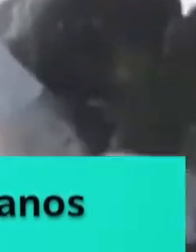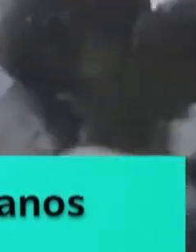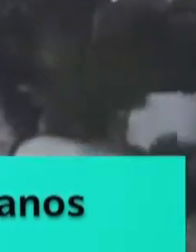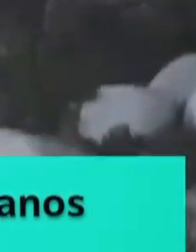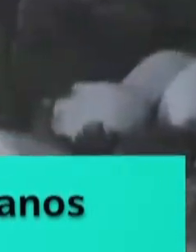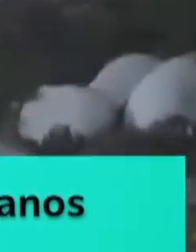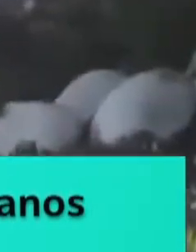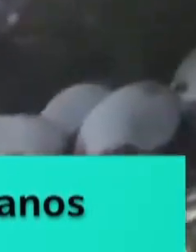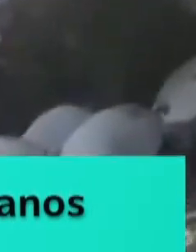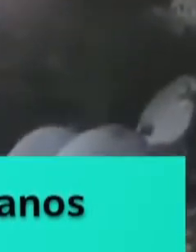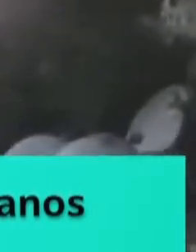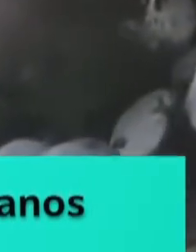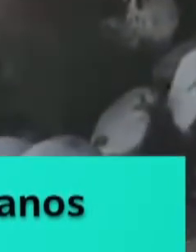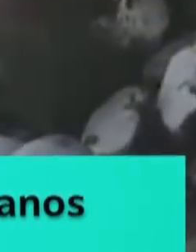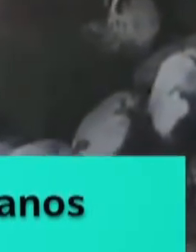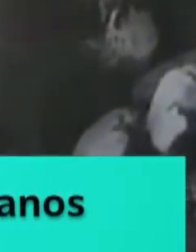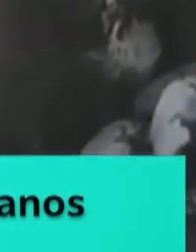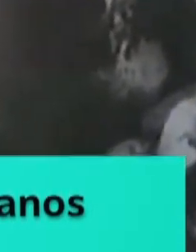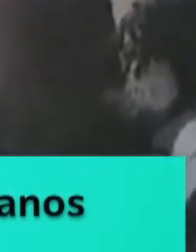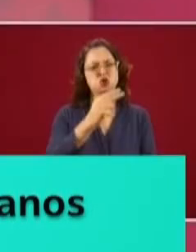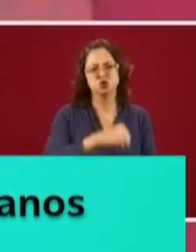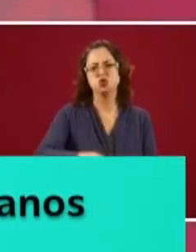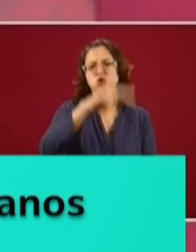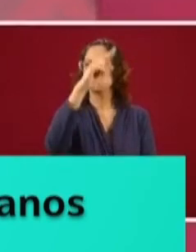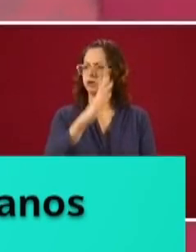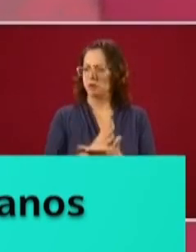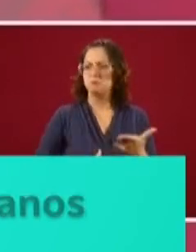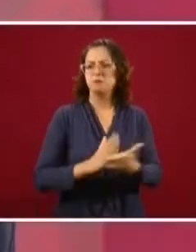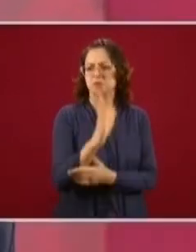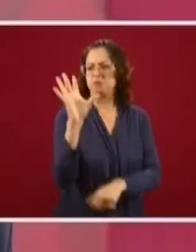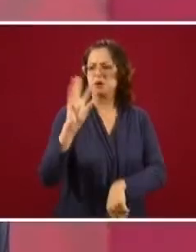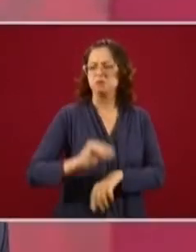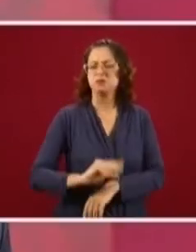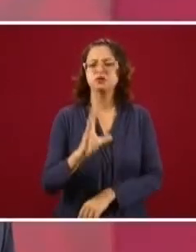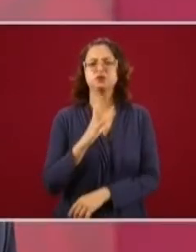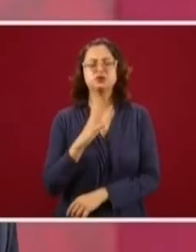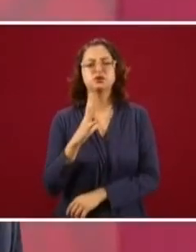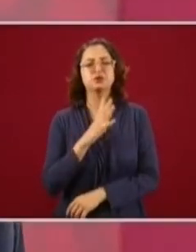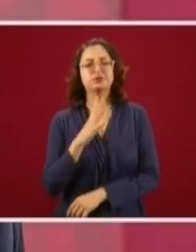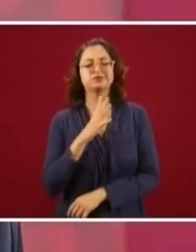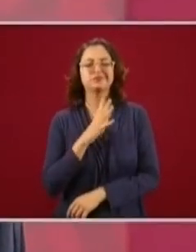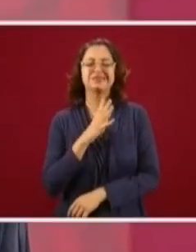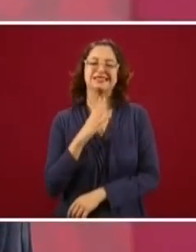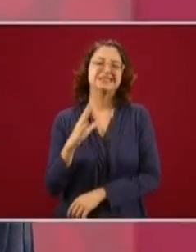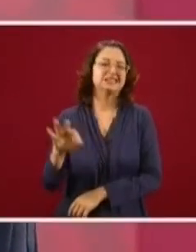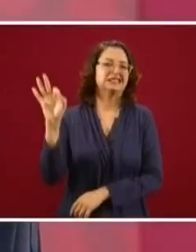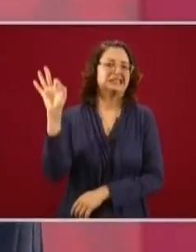Nacional resistieron y no cayeron en la trampa de responder con violencia. Noticias TVT.